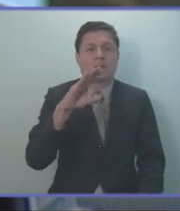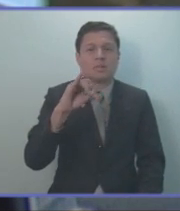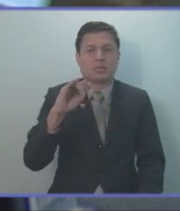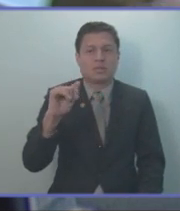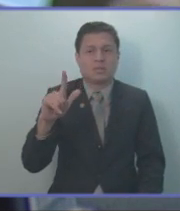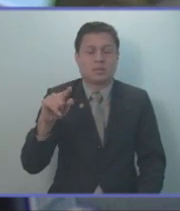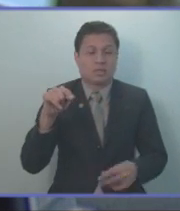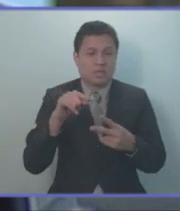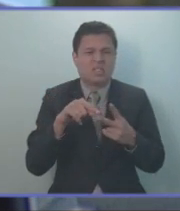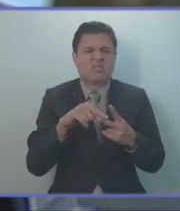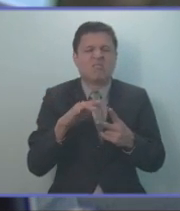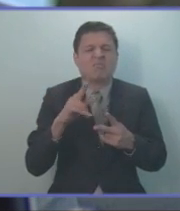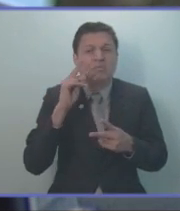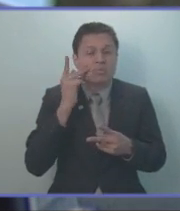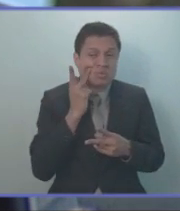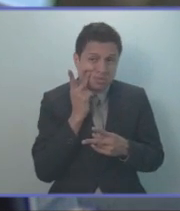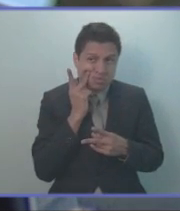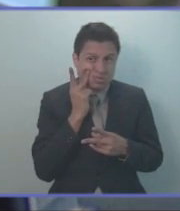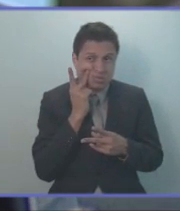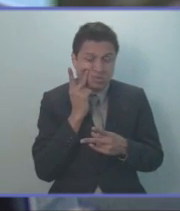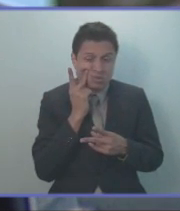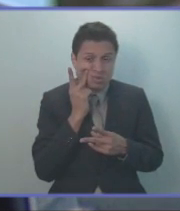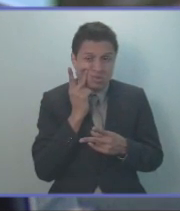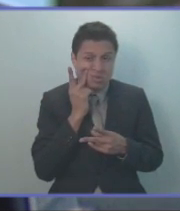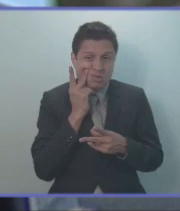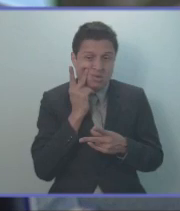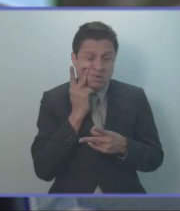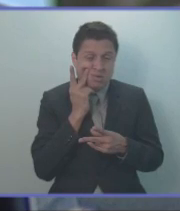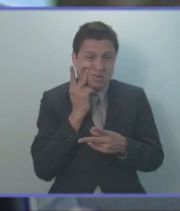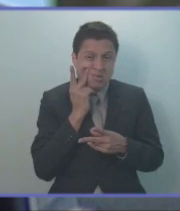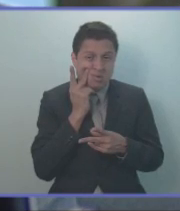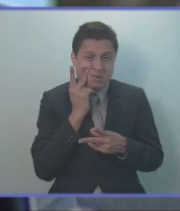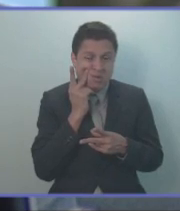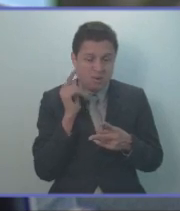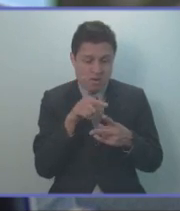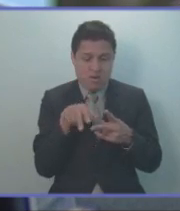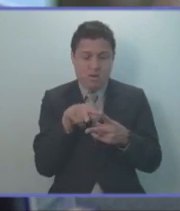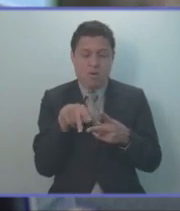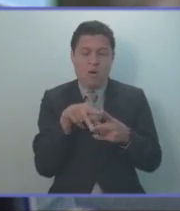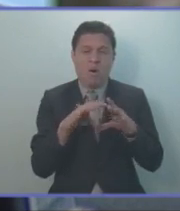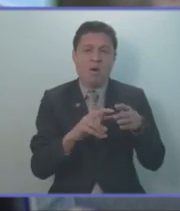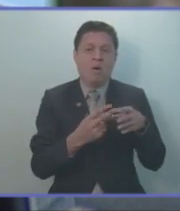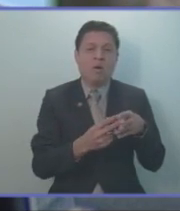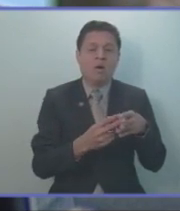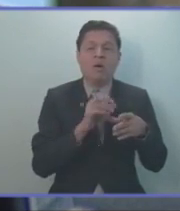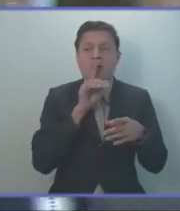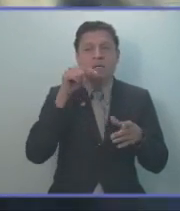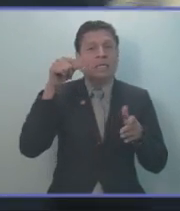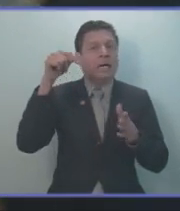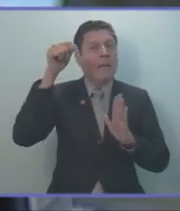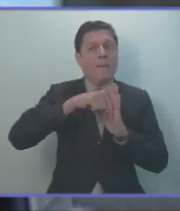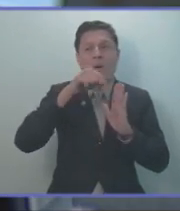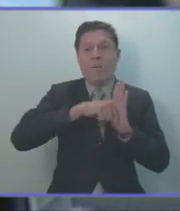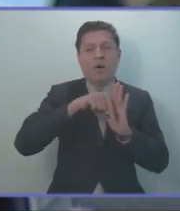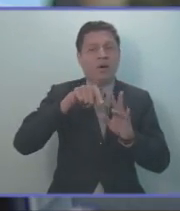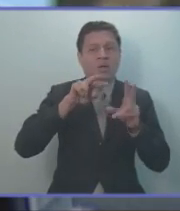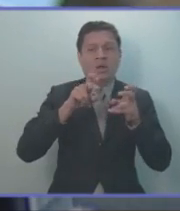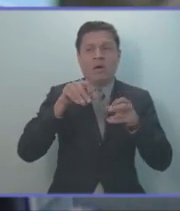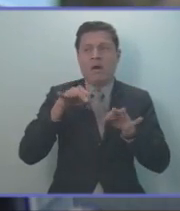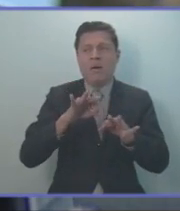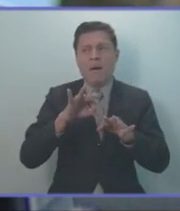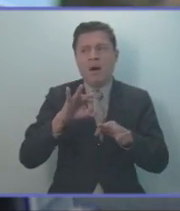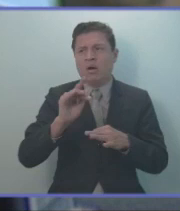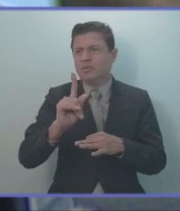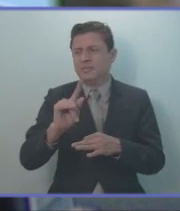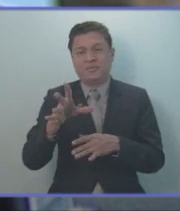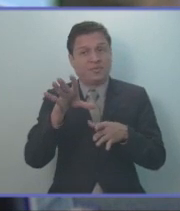la diferencia que en estos la comisión se pronuncia sobre el fondo de una parte de